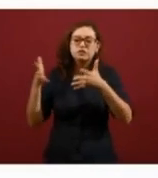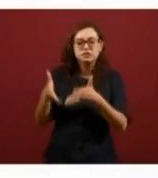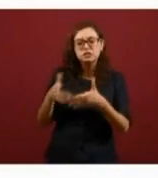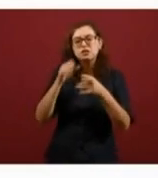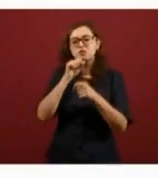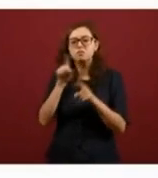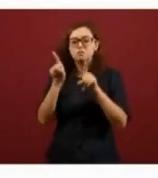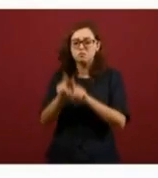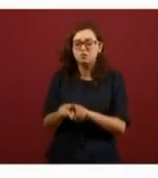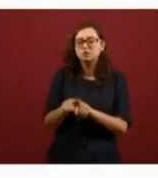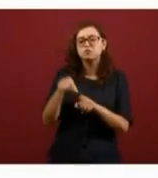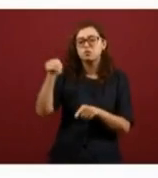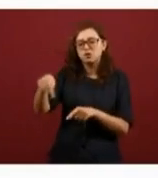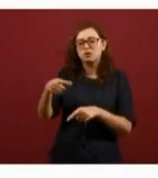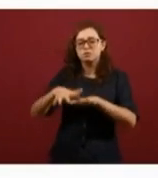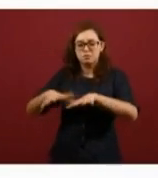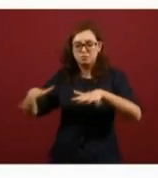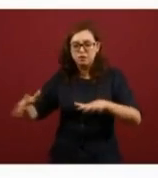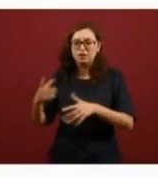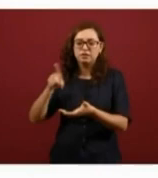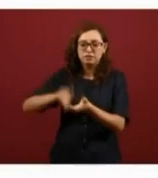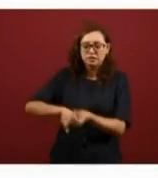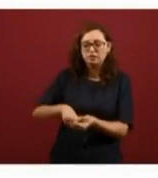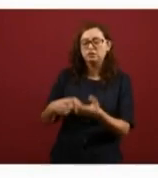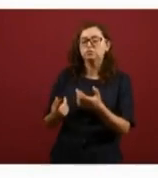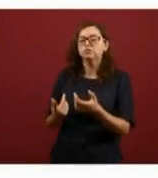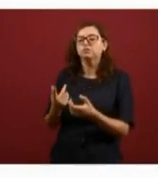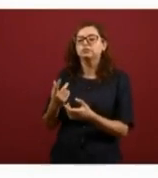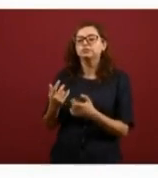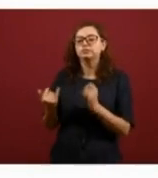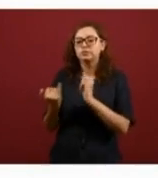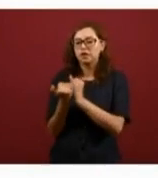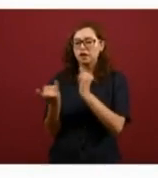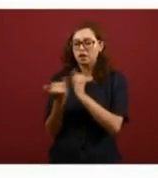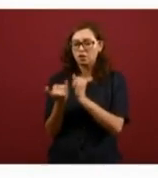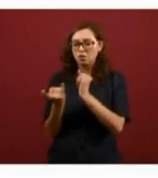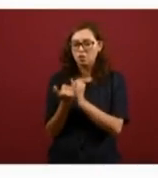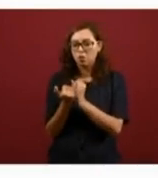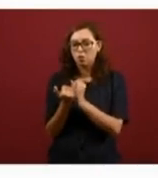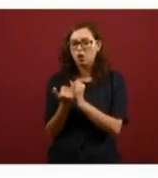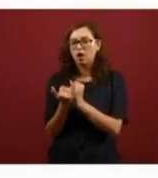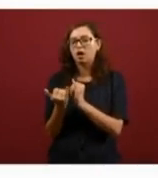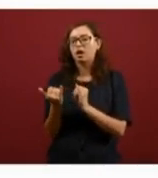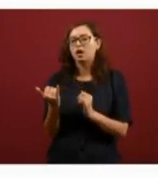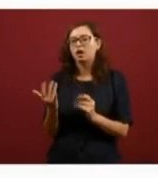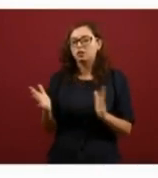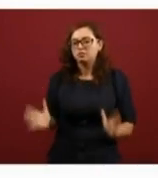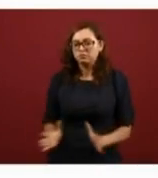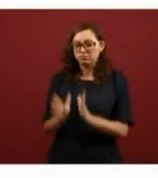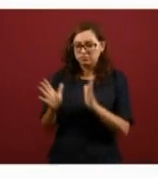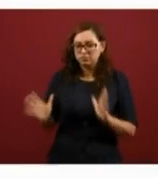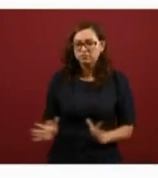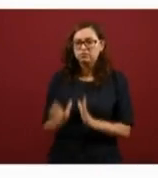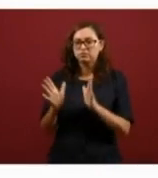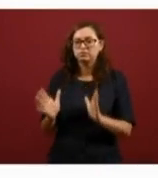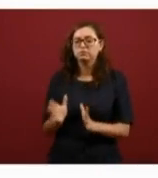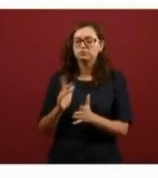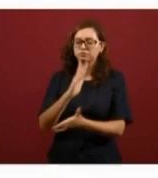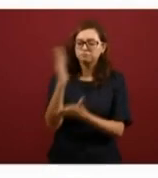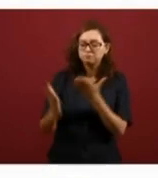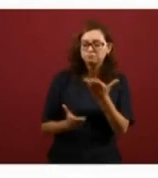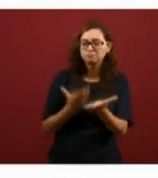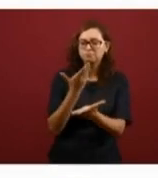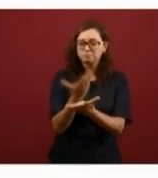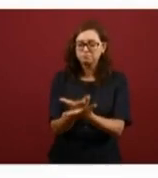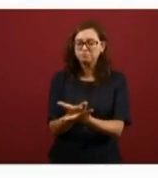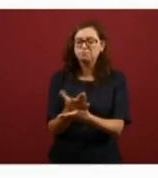granjas acuícolas. Hicimos una cruzada nacional para estimular la participación y la presentación de solicitudes de parte